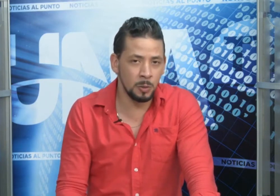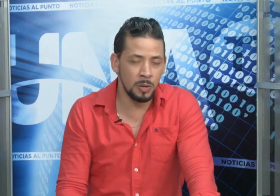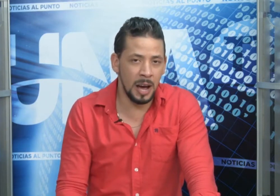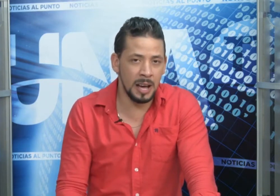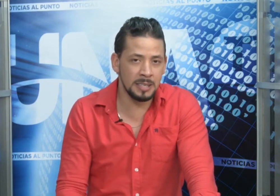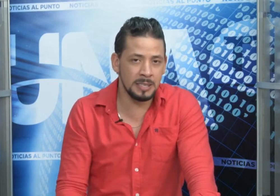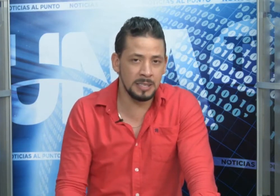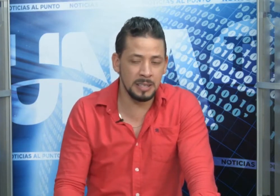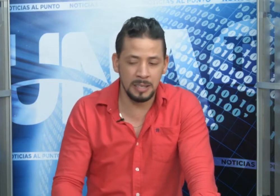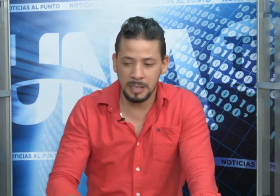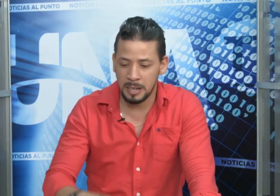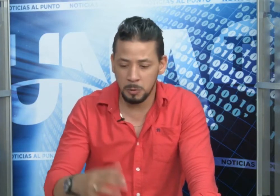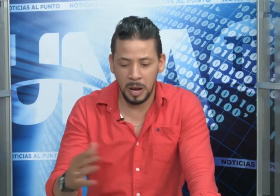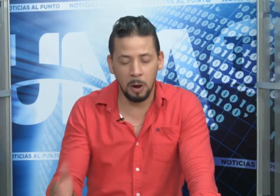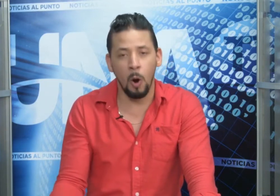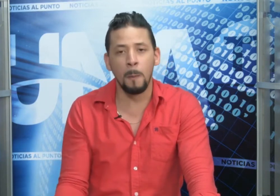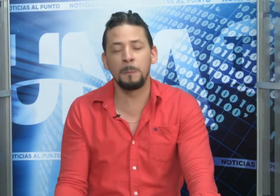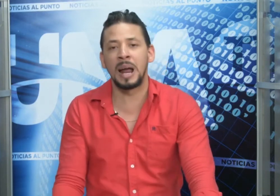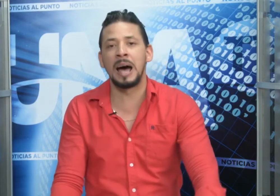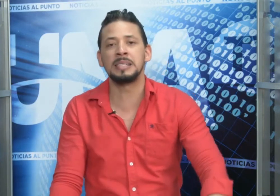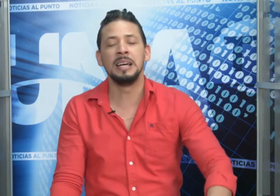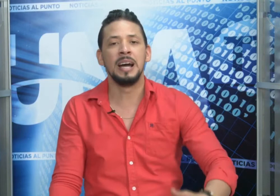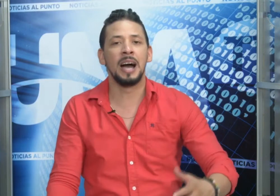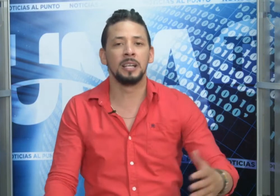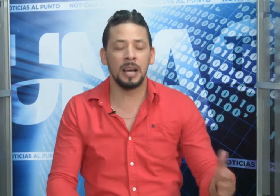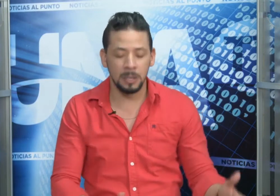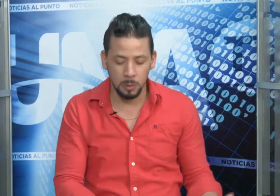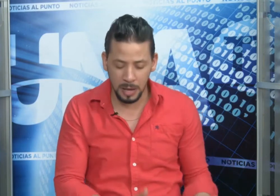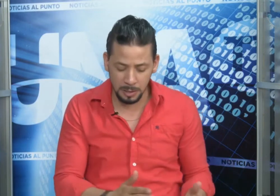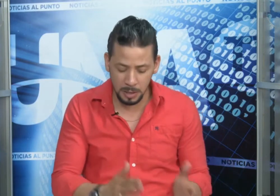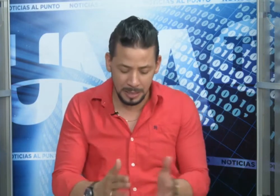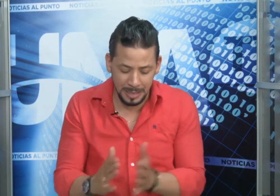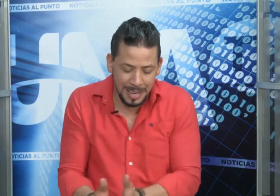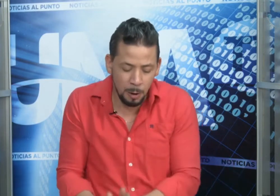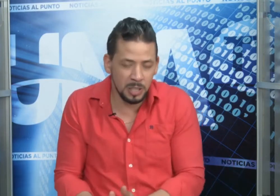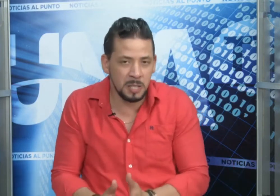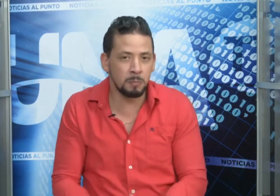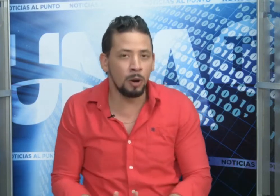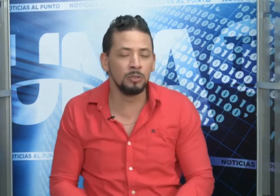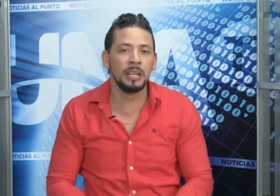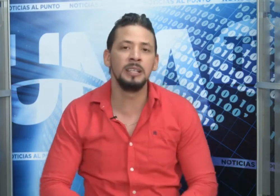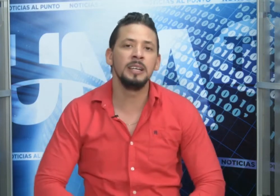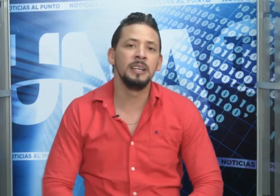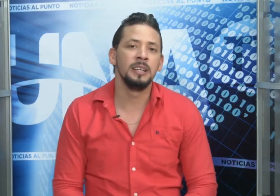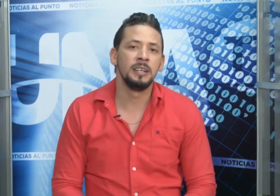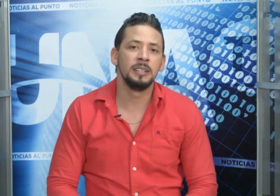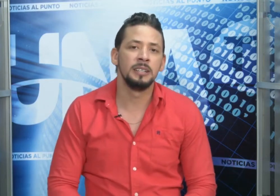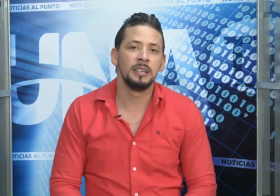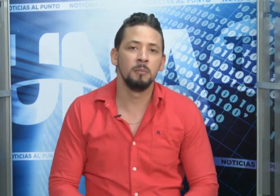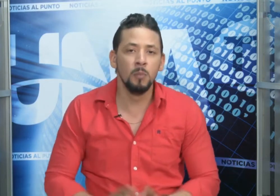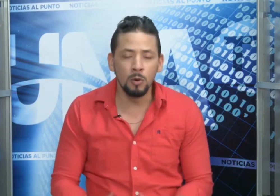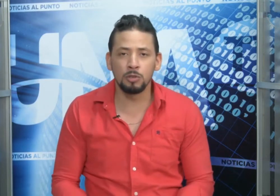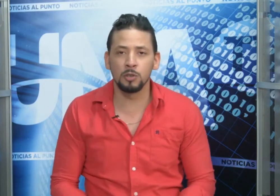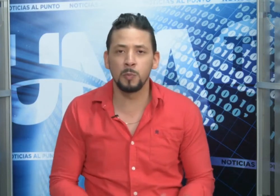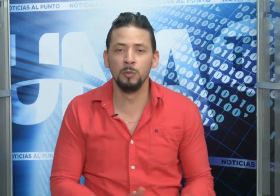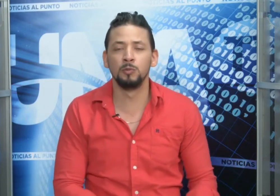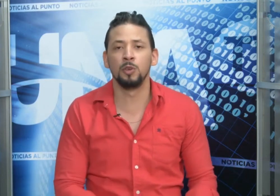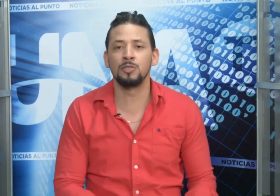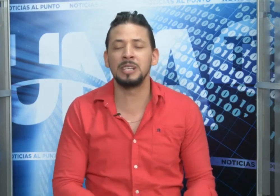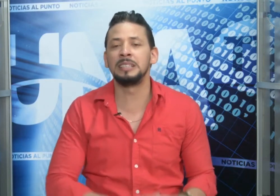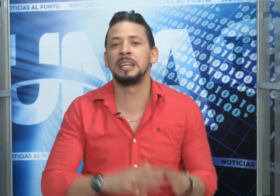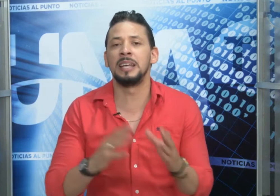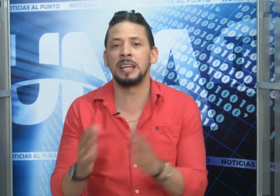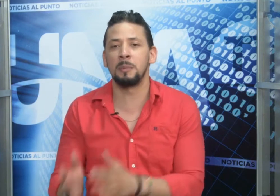algunas algunas compras algunas le corresponden muchos